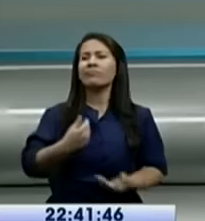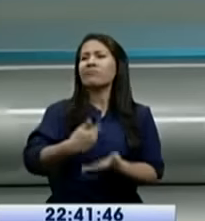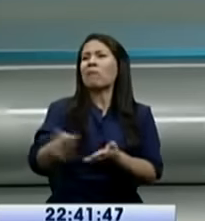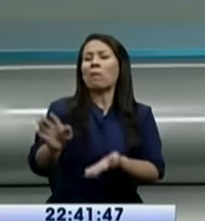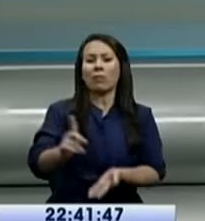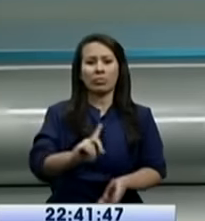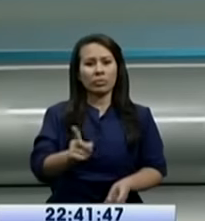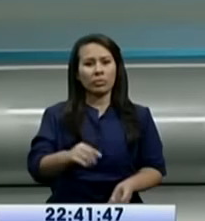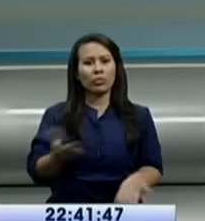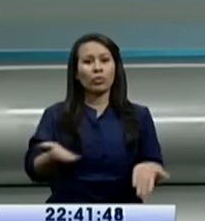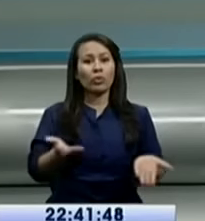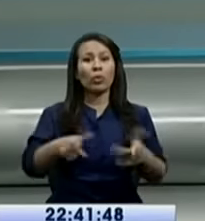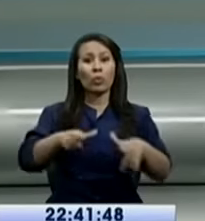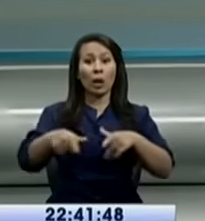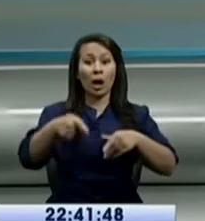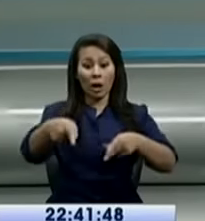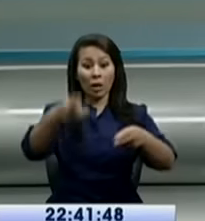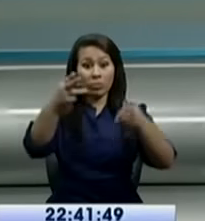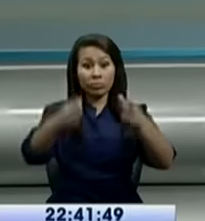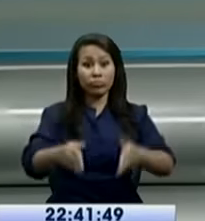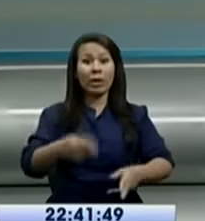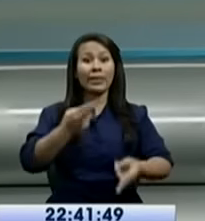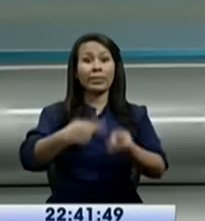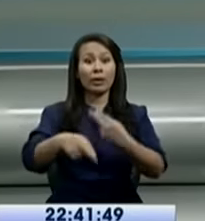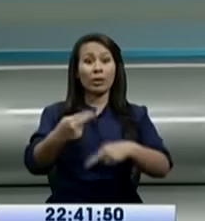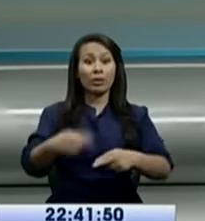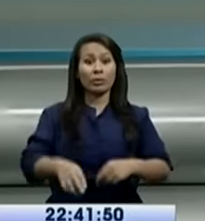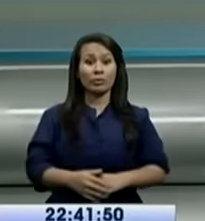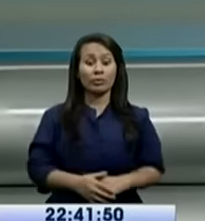contra la víctima ocurrió dentro de su negocio.